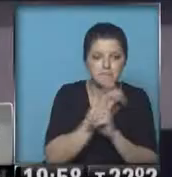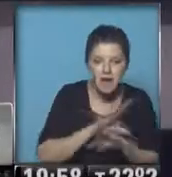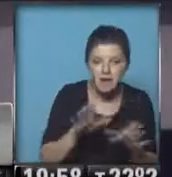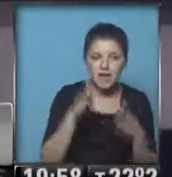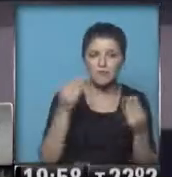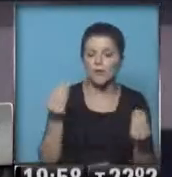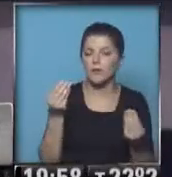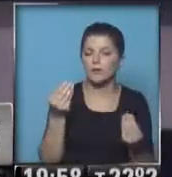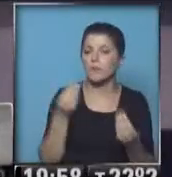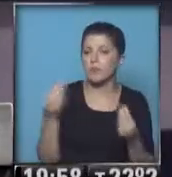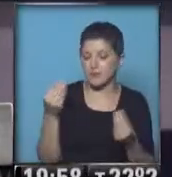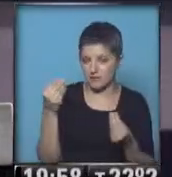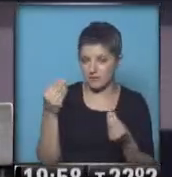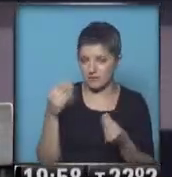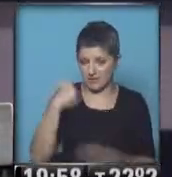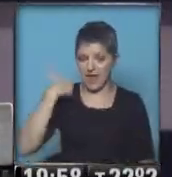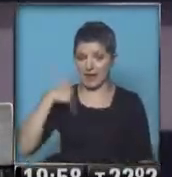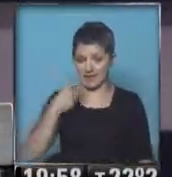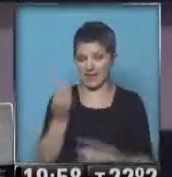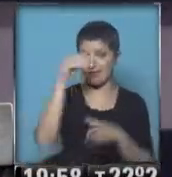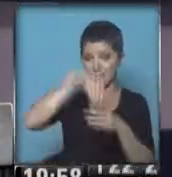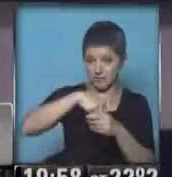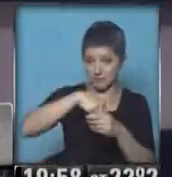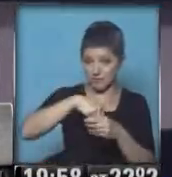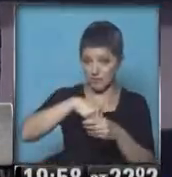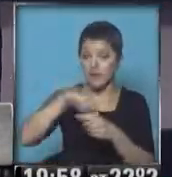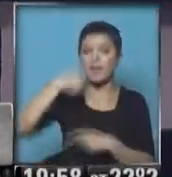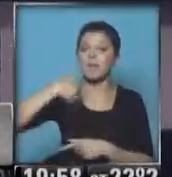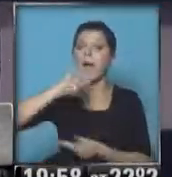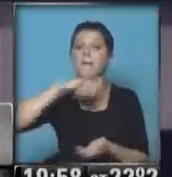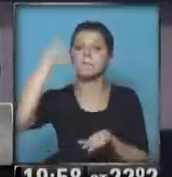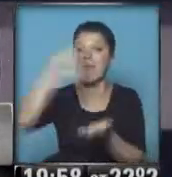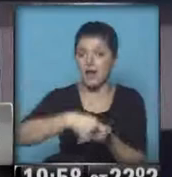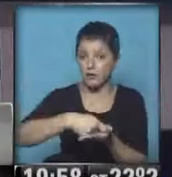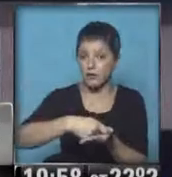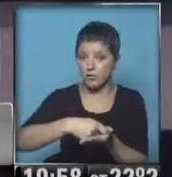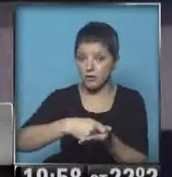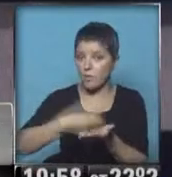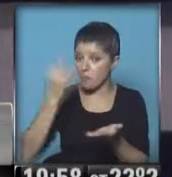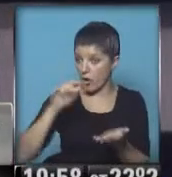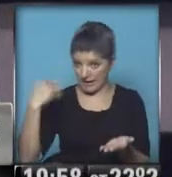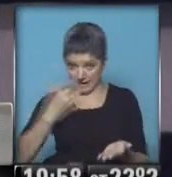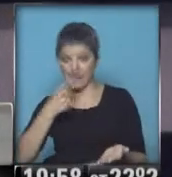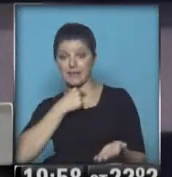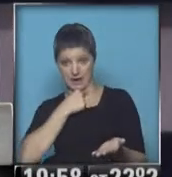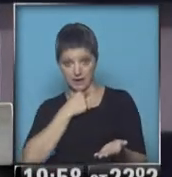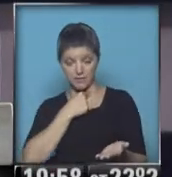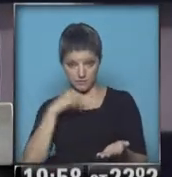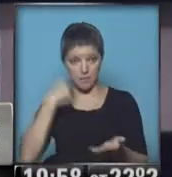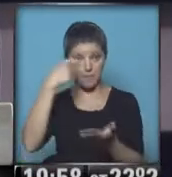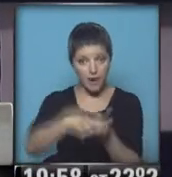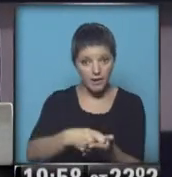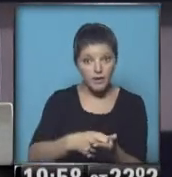cual entra la Argentina, en el cual va a pagar, no porque no desee pagar, que sería el default, sino